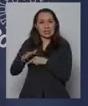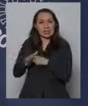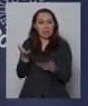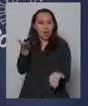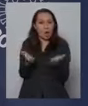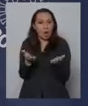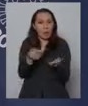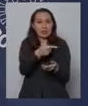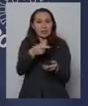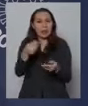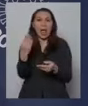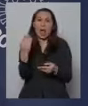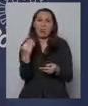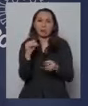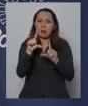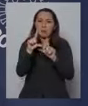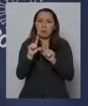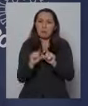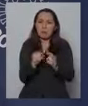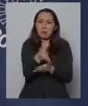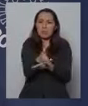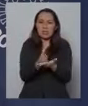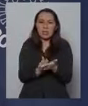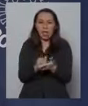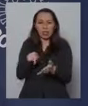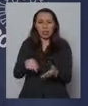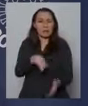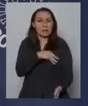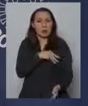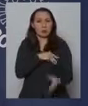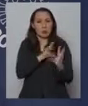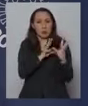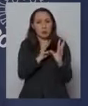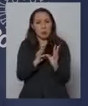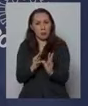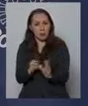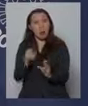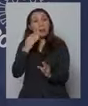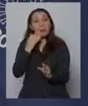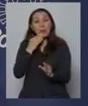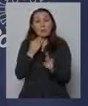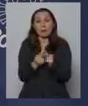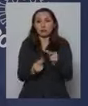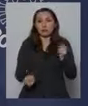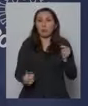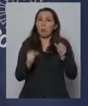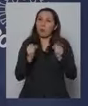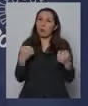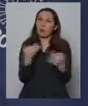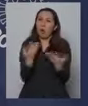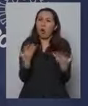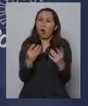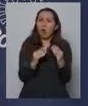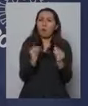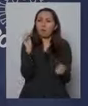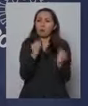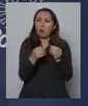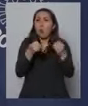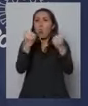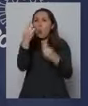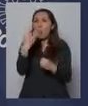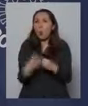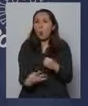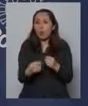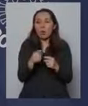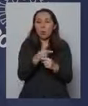respecto a la semana 14? Se ve una disminución a la mitad de los casos en la región metropolitana y también a nivel nacional. Si nos pudiera explicar cómo se construye la cifra de la